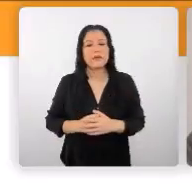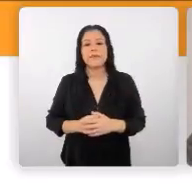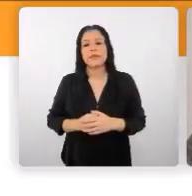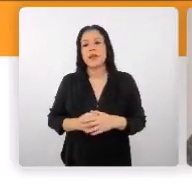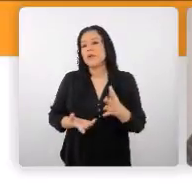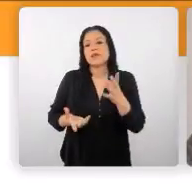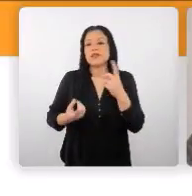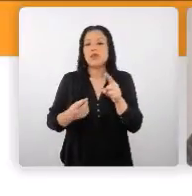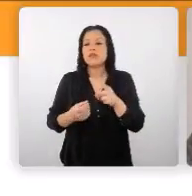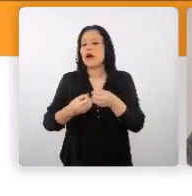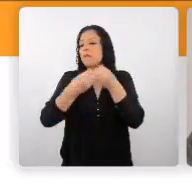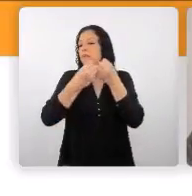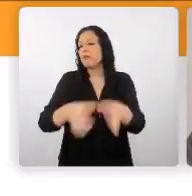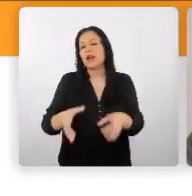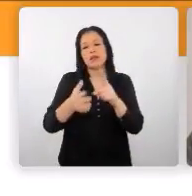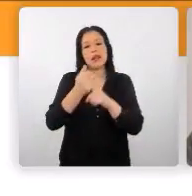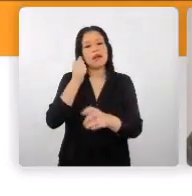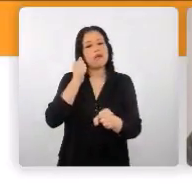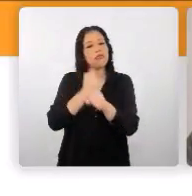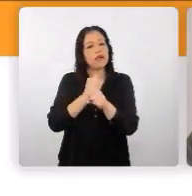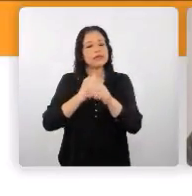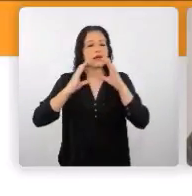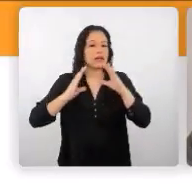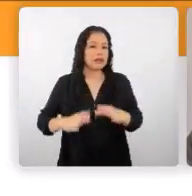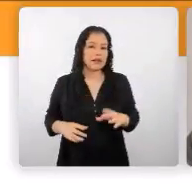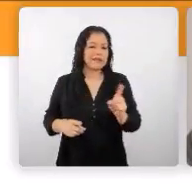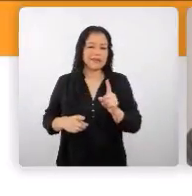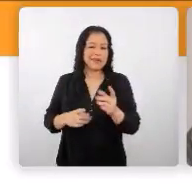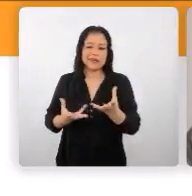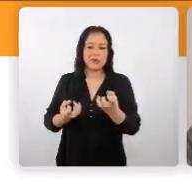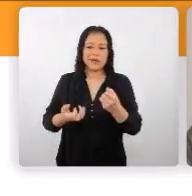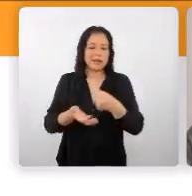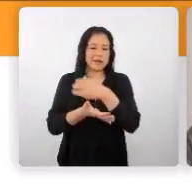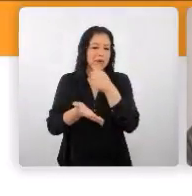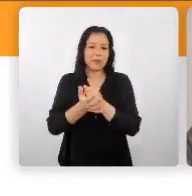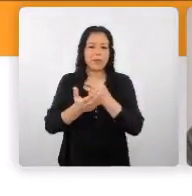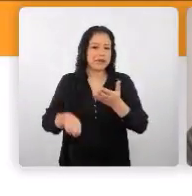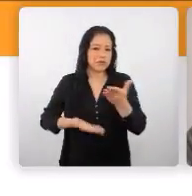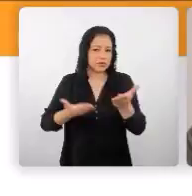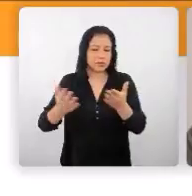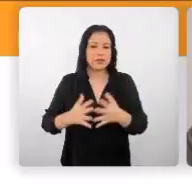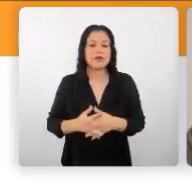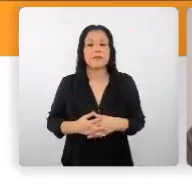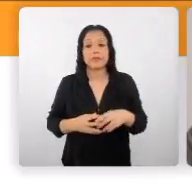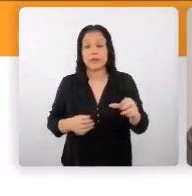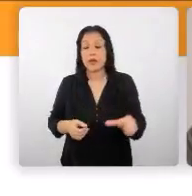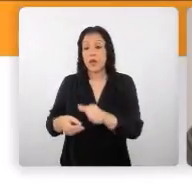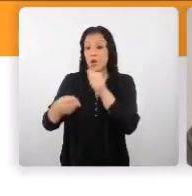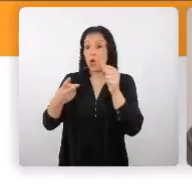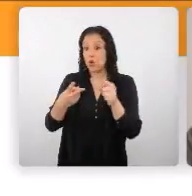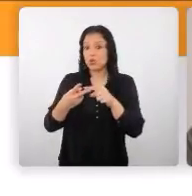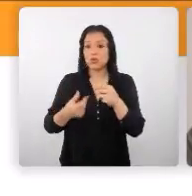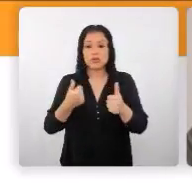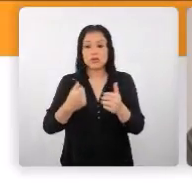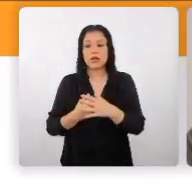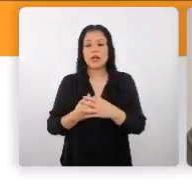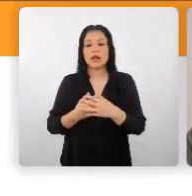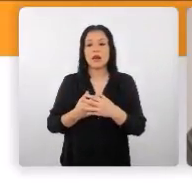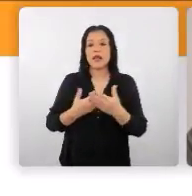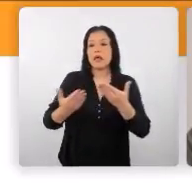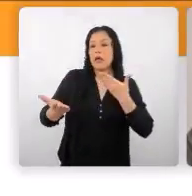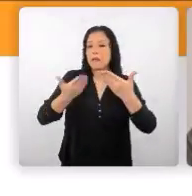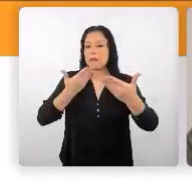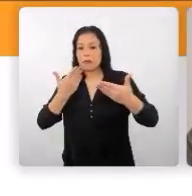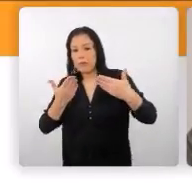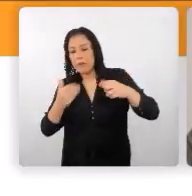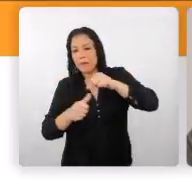van a perder la confianza de la contraparte, ¿no? Otro punto es que el trato de las negociaciones